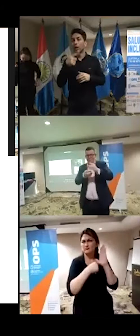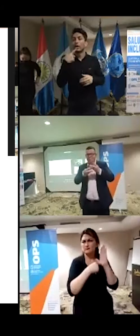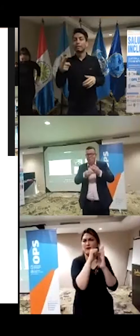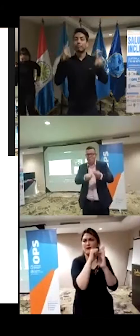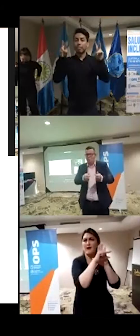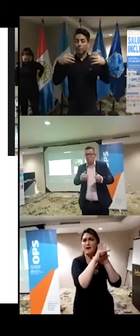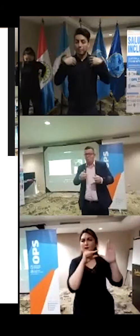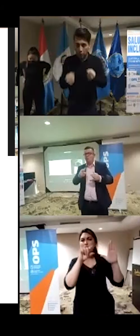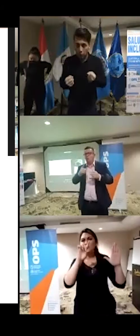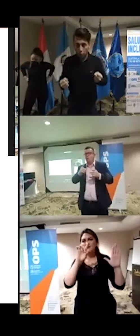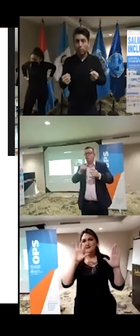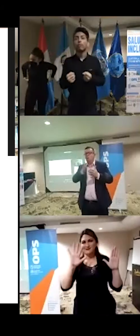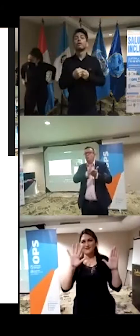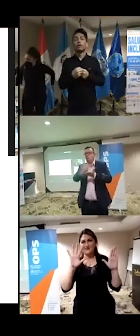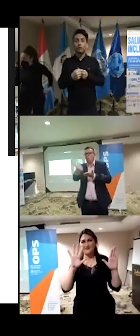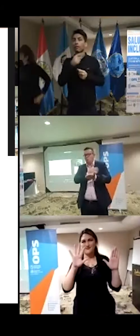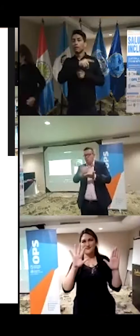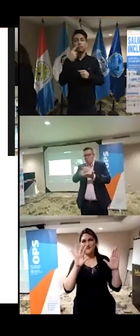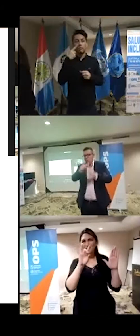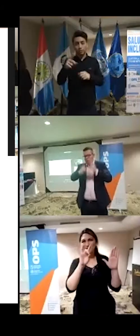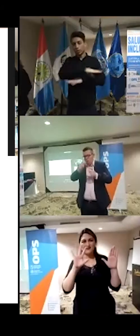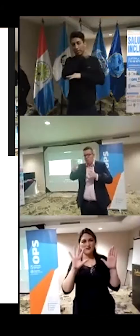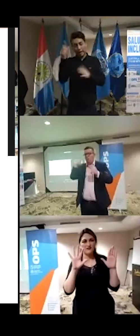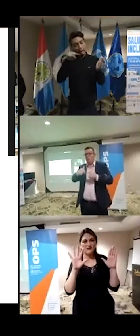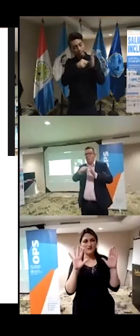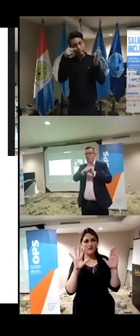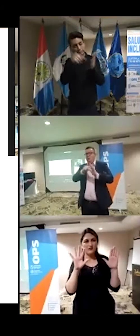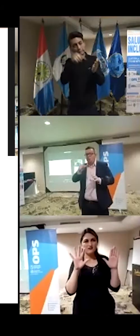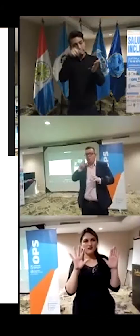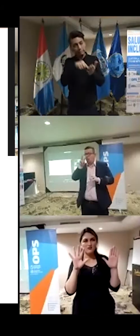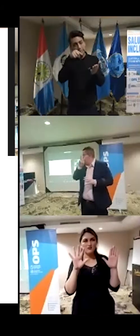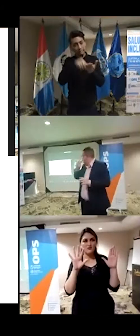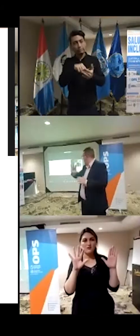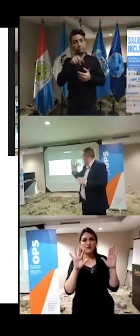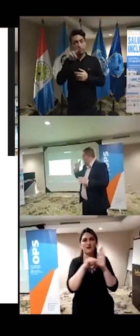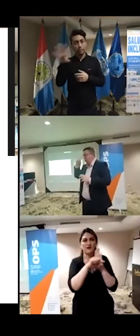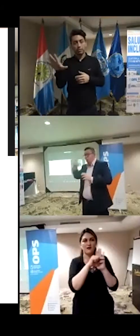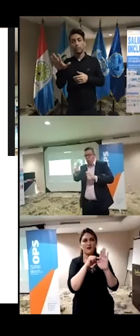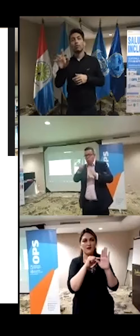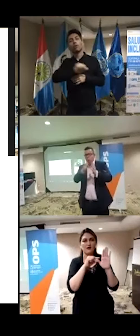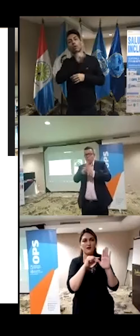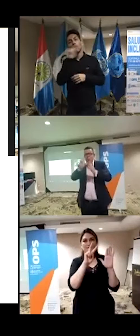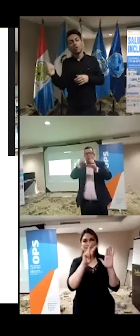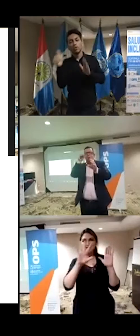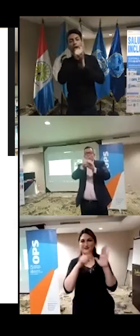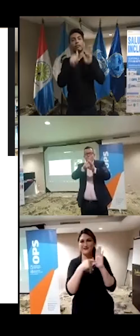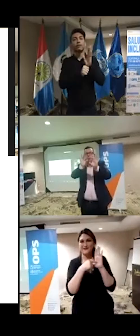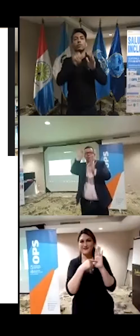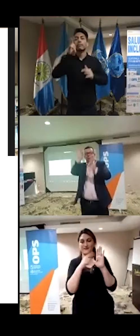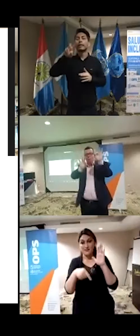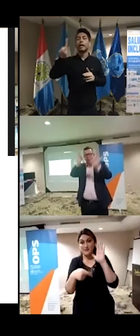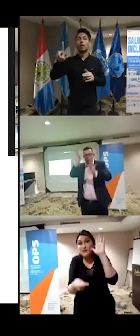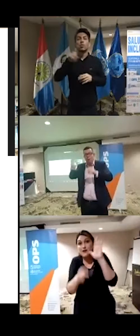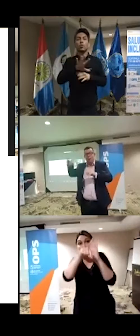hemos estado viendo durante todo el día, y otro el artículo 31. El artículo 31